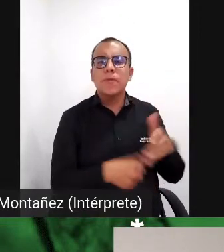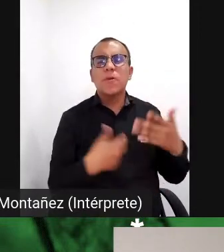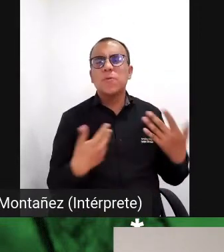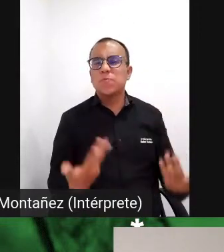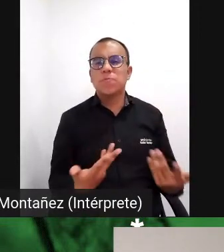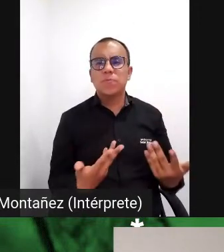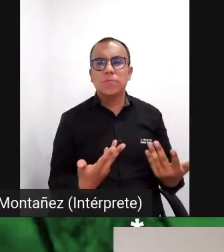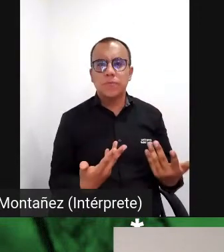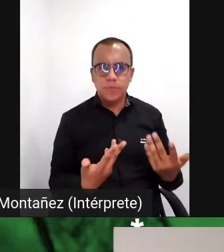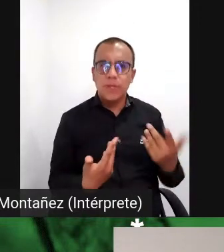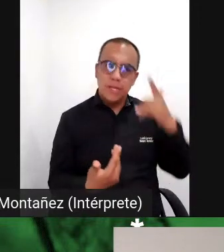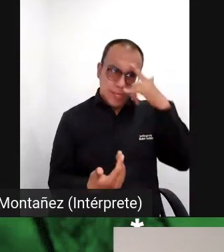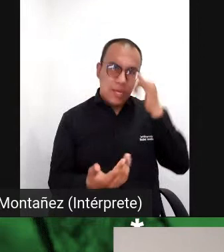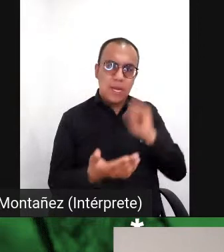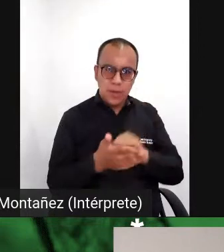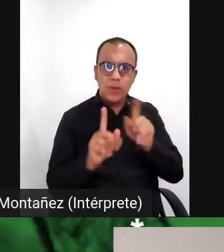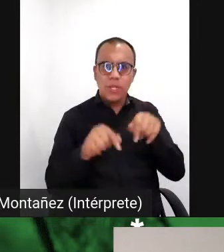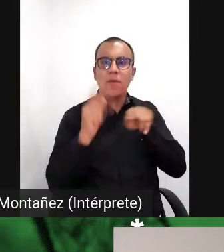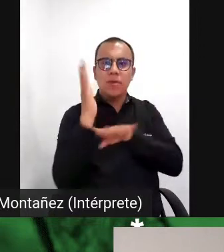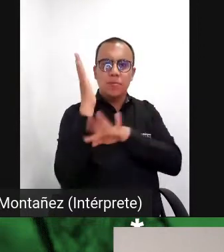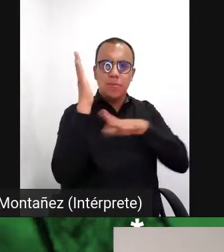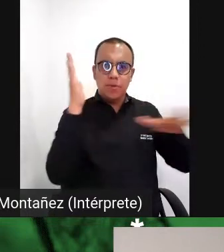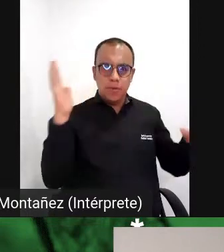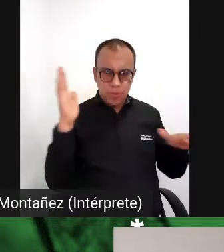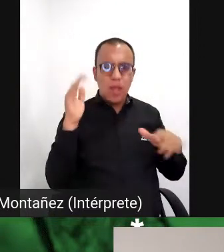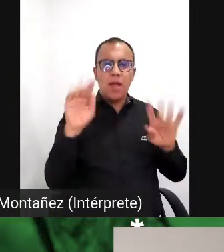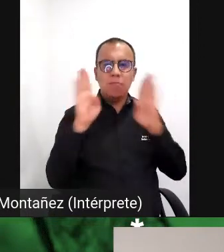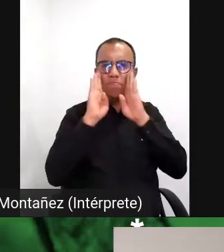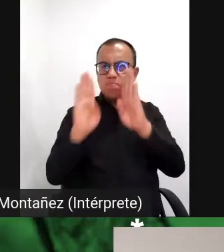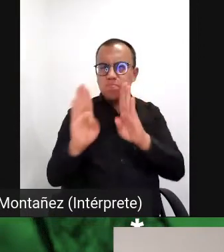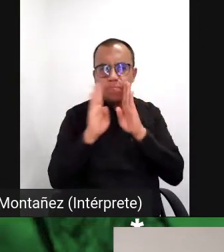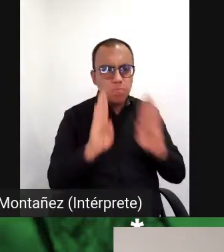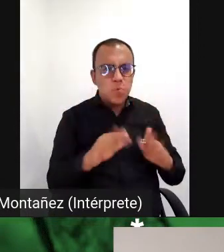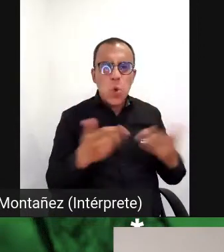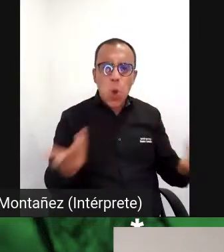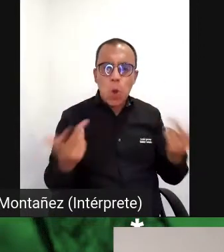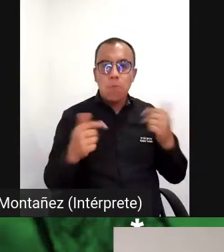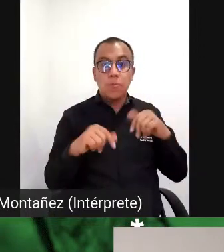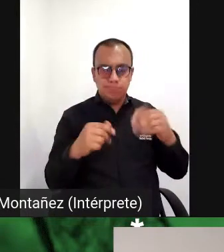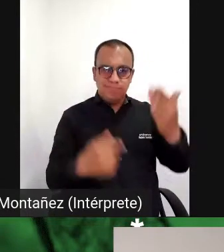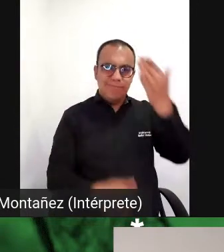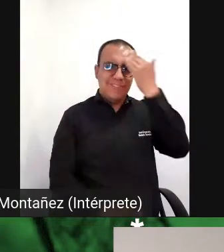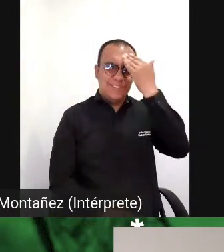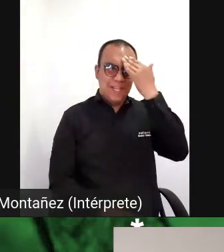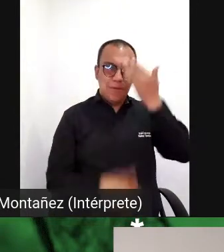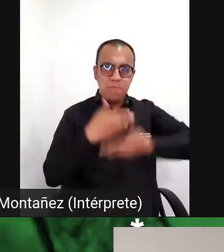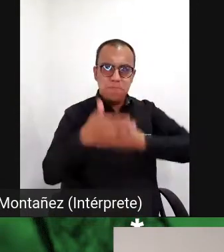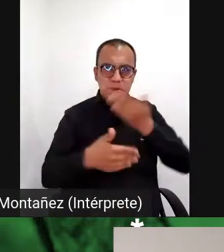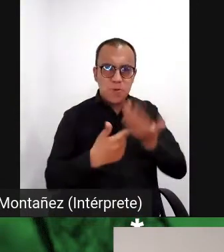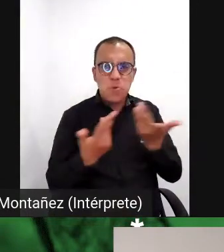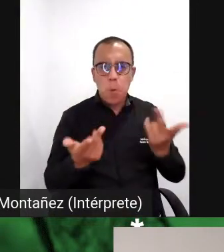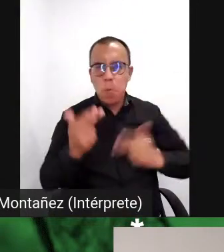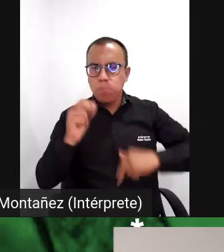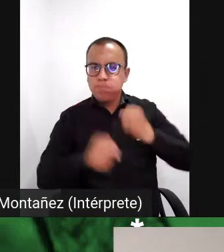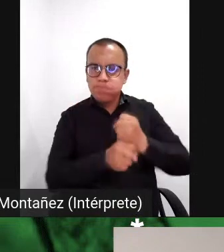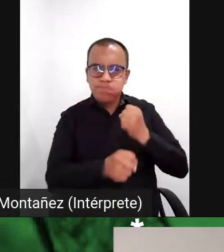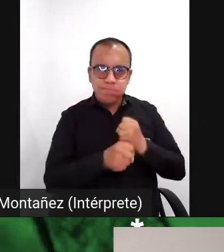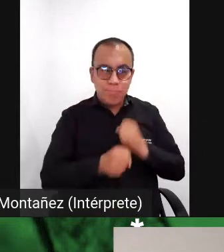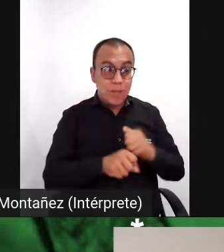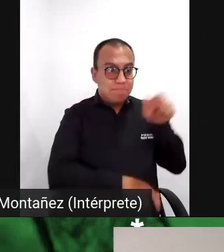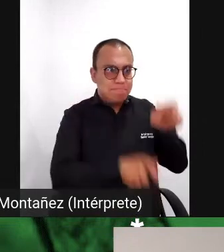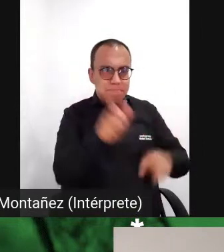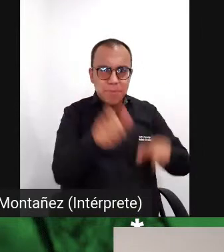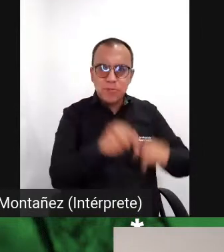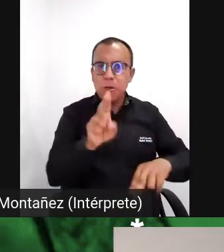creo que trabajó en el Jardín Botánico como en atención al público, entonces tiene como la visión de un científico que tiene que trabajar con la gente común y